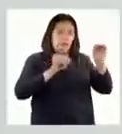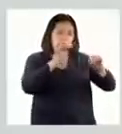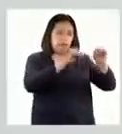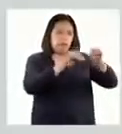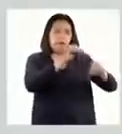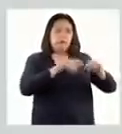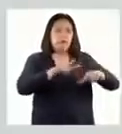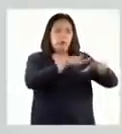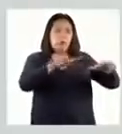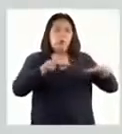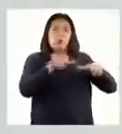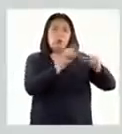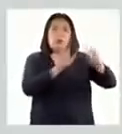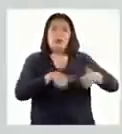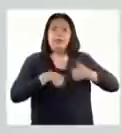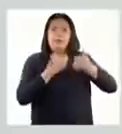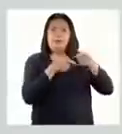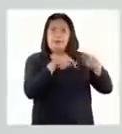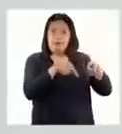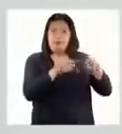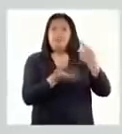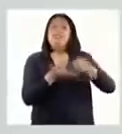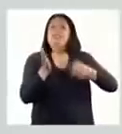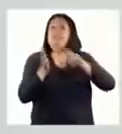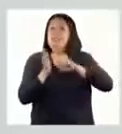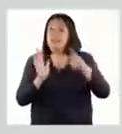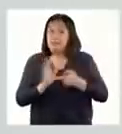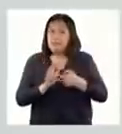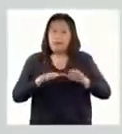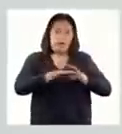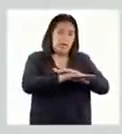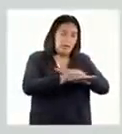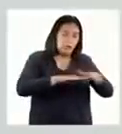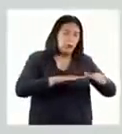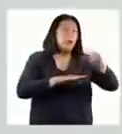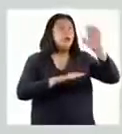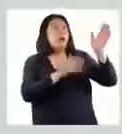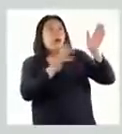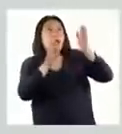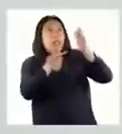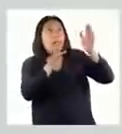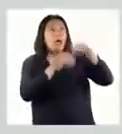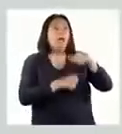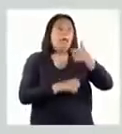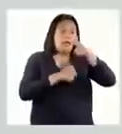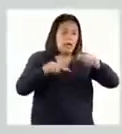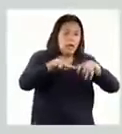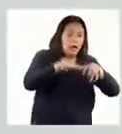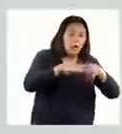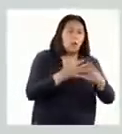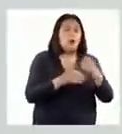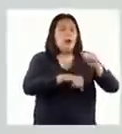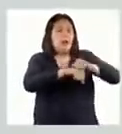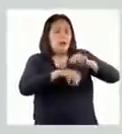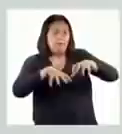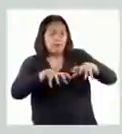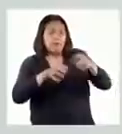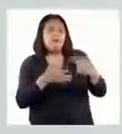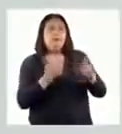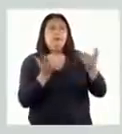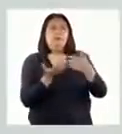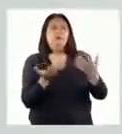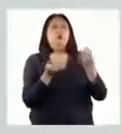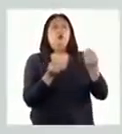el medio físico que habitan, es decir, el suelo, el aire, el agua, las piedras y